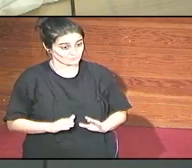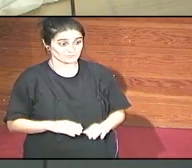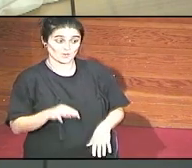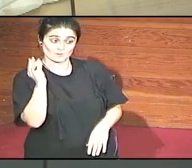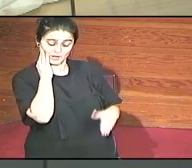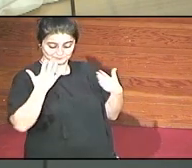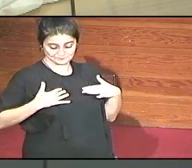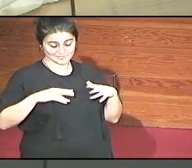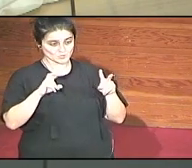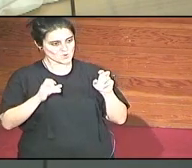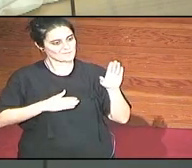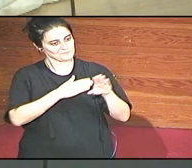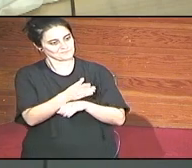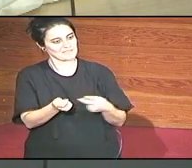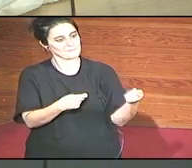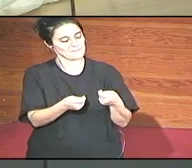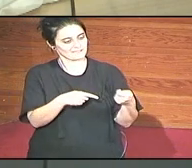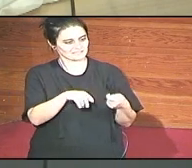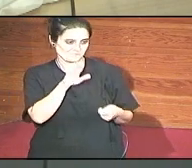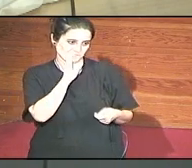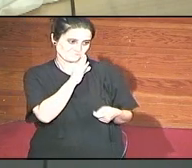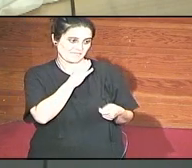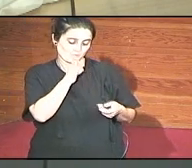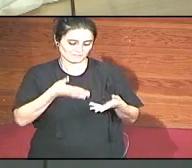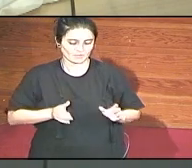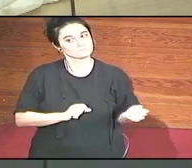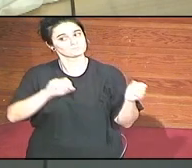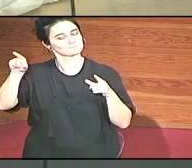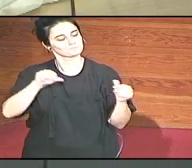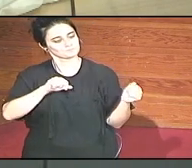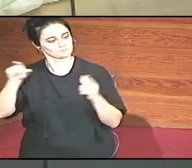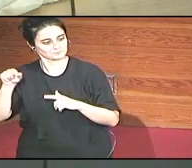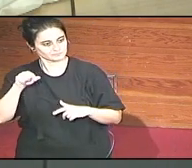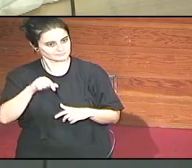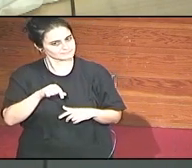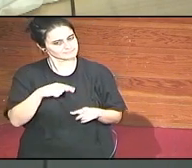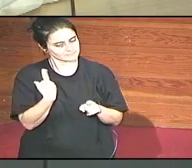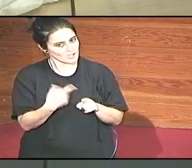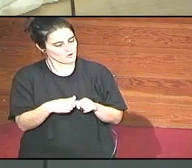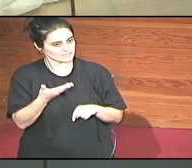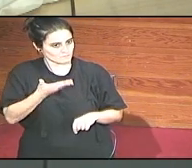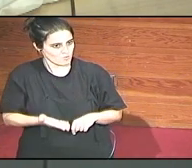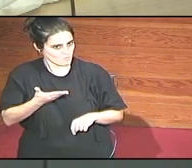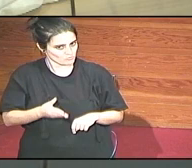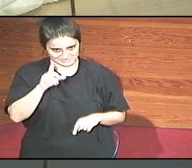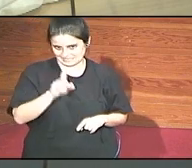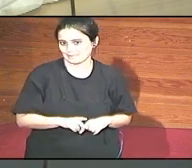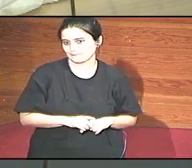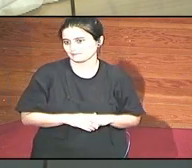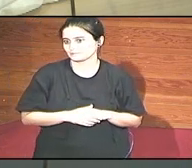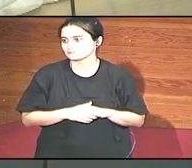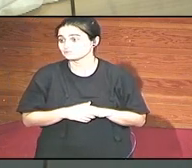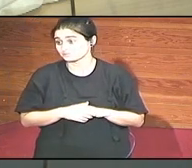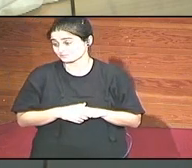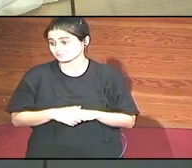nuevas son las madres de los migrantes y esas pequeñas cosas también son importantes o sea